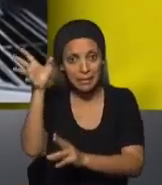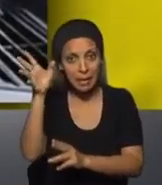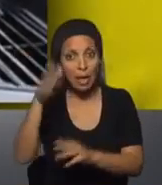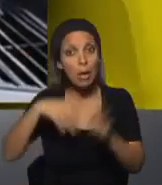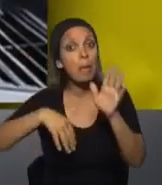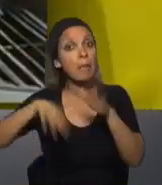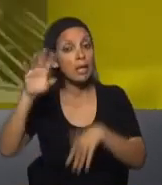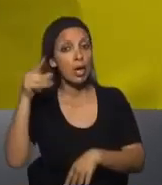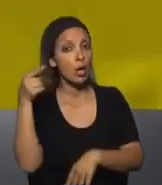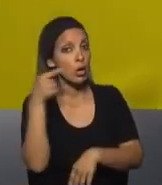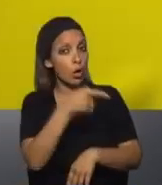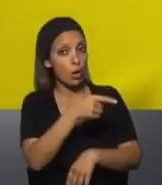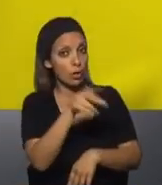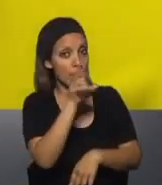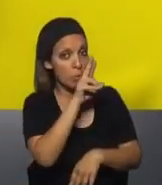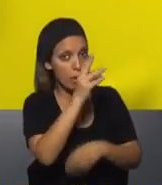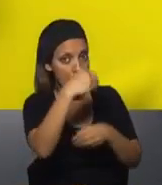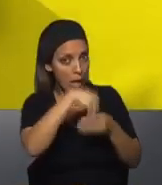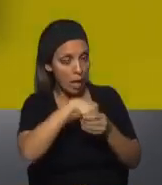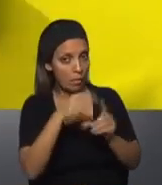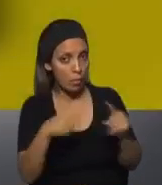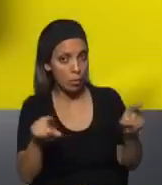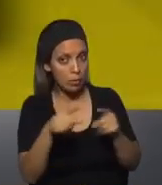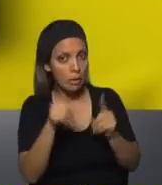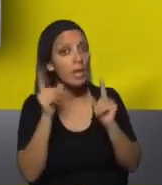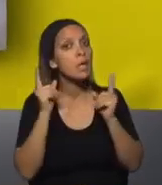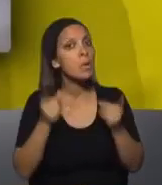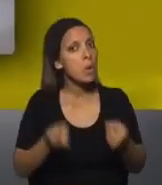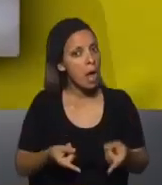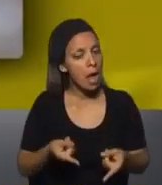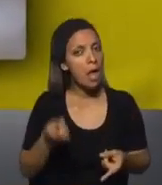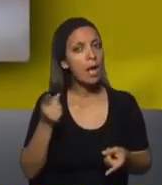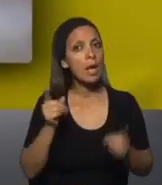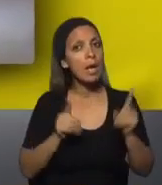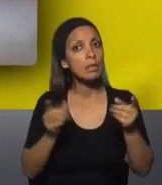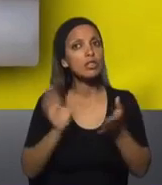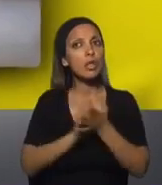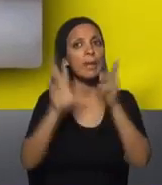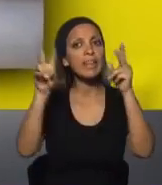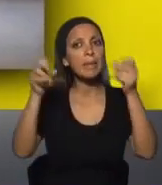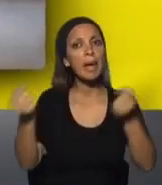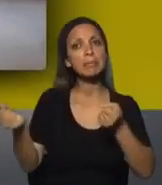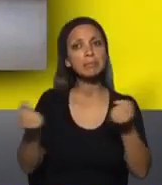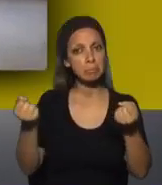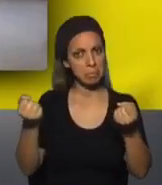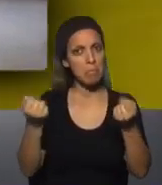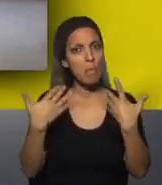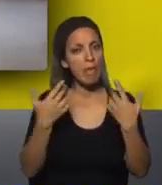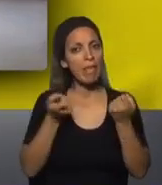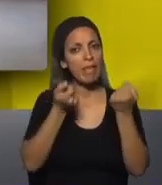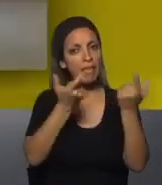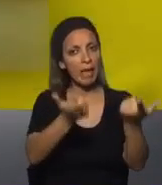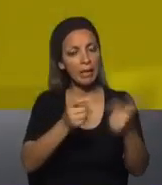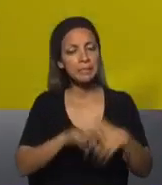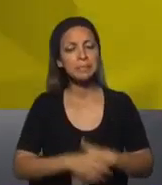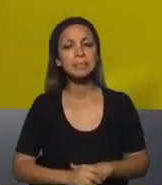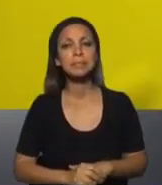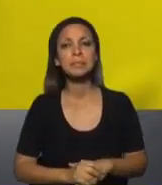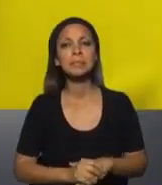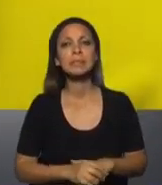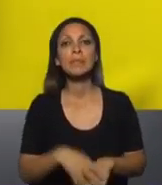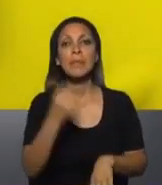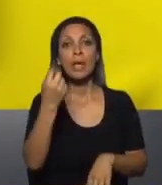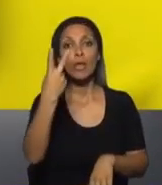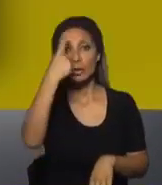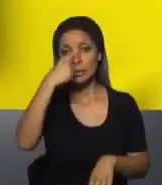las mujeres participen en la música, la conducción aún parece ser aceptada. Bamiyan es ampliamente conocida por sus 2 grandes e históricas estatuas